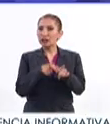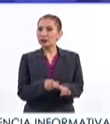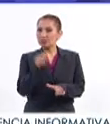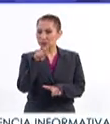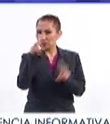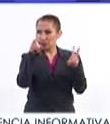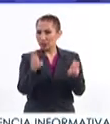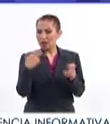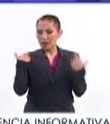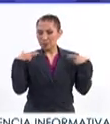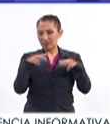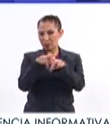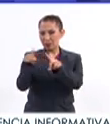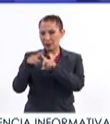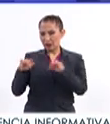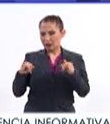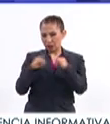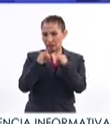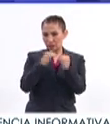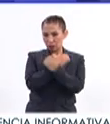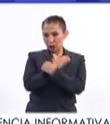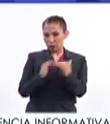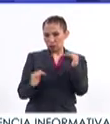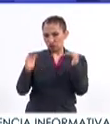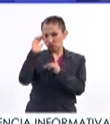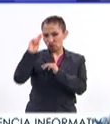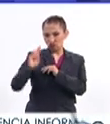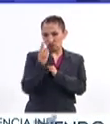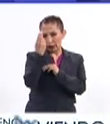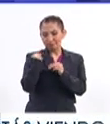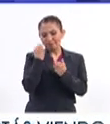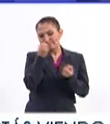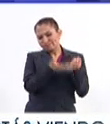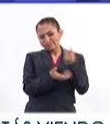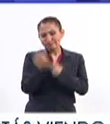Continuando con este tema, representantes de instituciones de educación superior